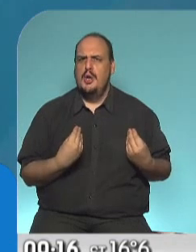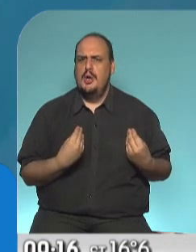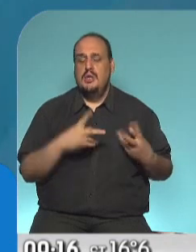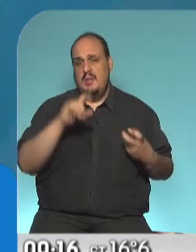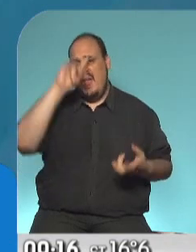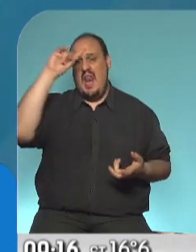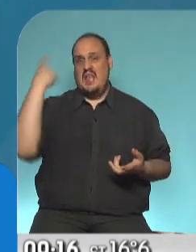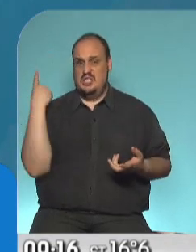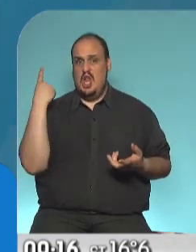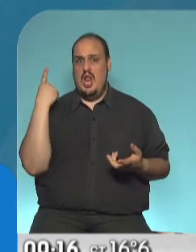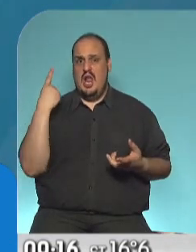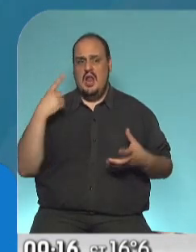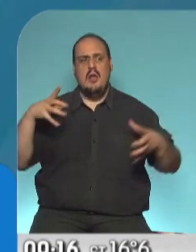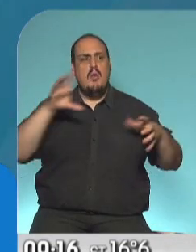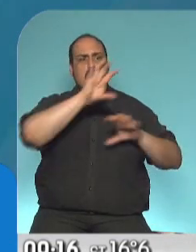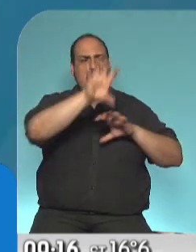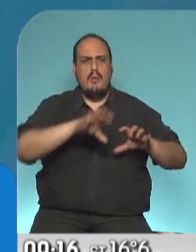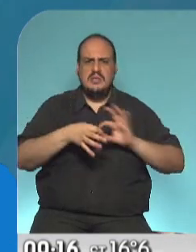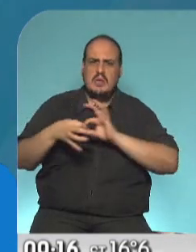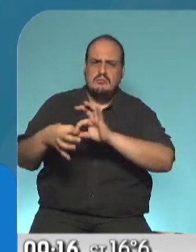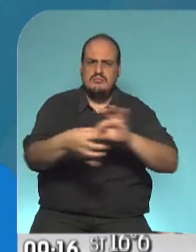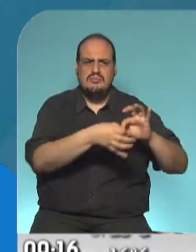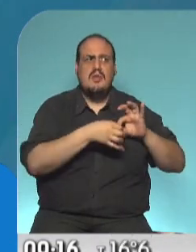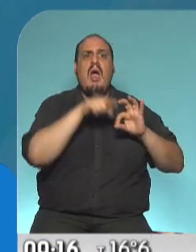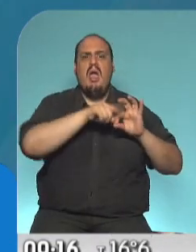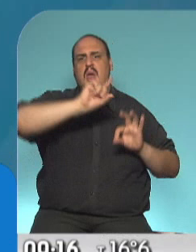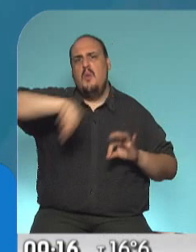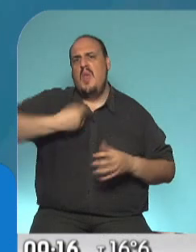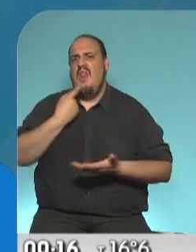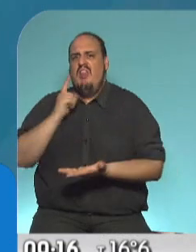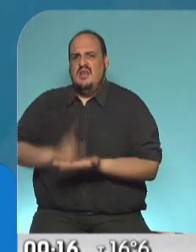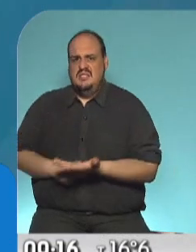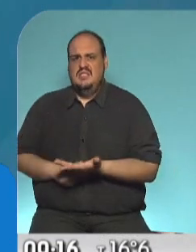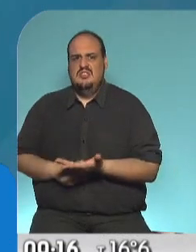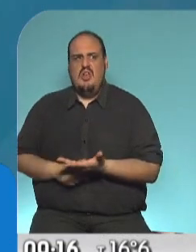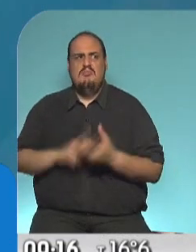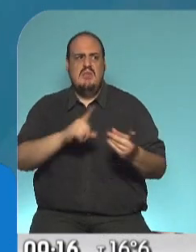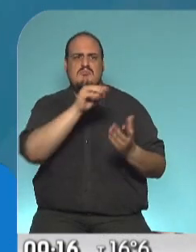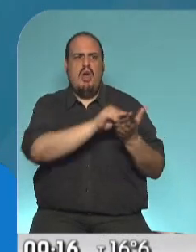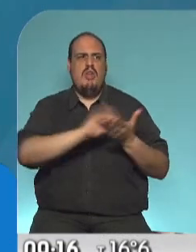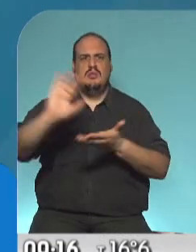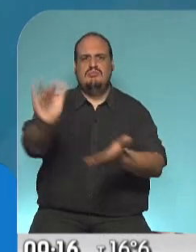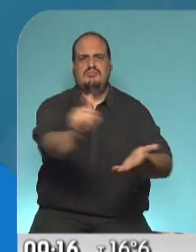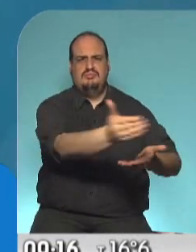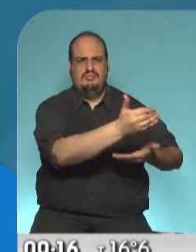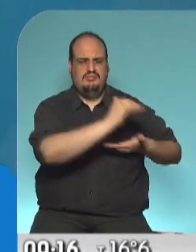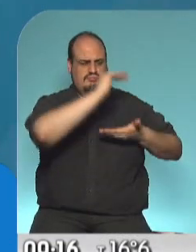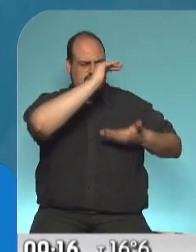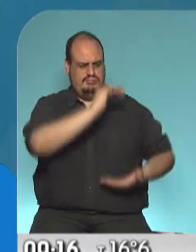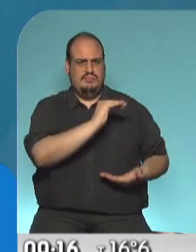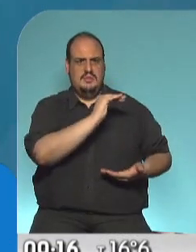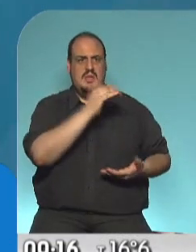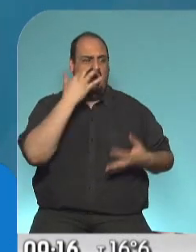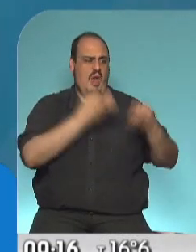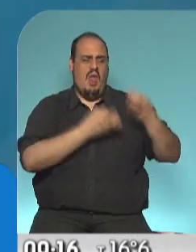nivel nacional se analiza en conjunto de las provincias y la toma de decisiones va de la mano de todos los datos analizados y no solamente de lo que